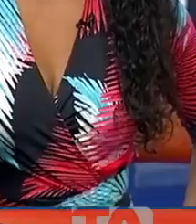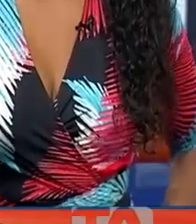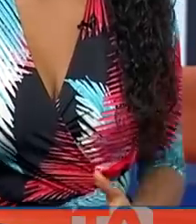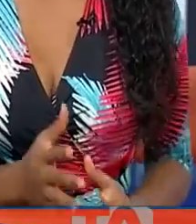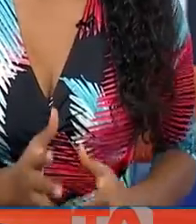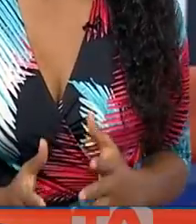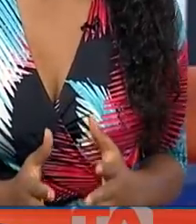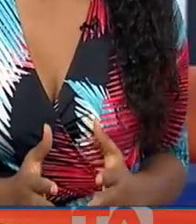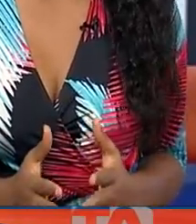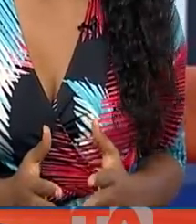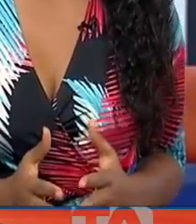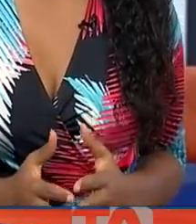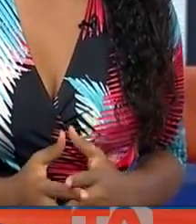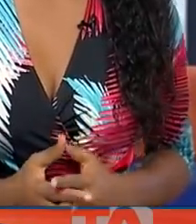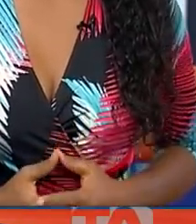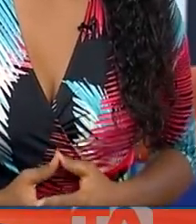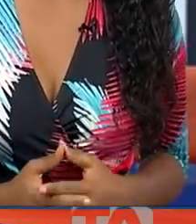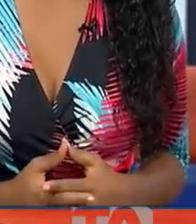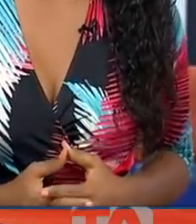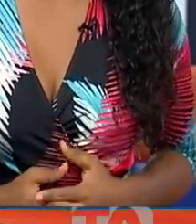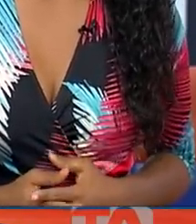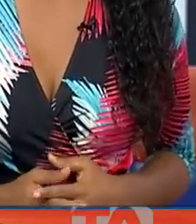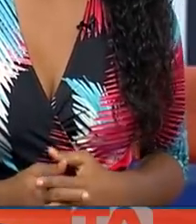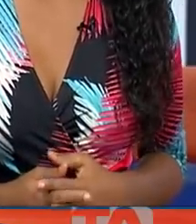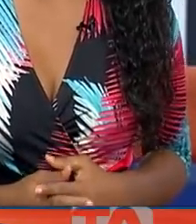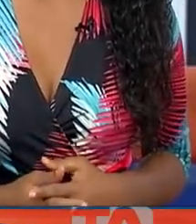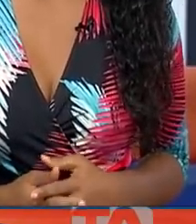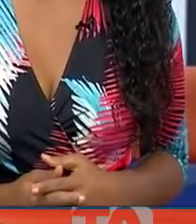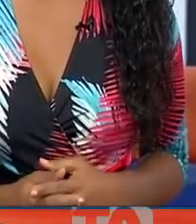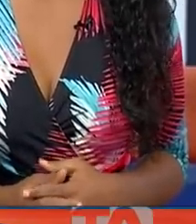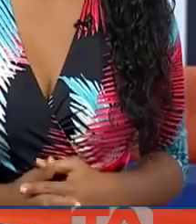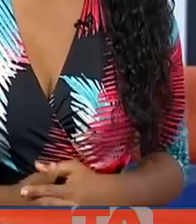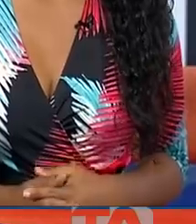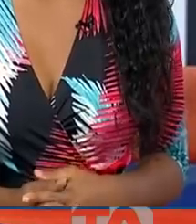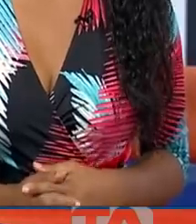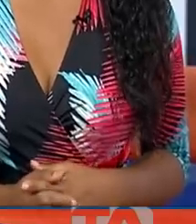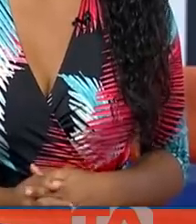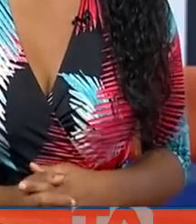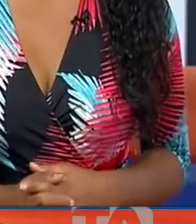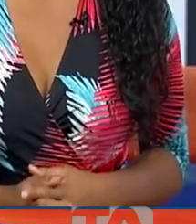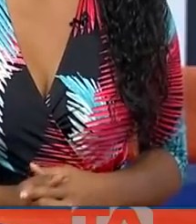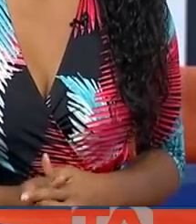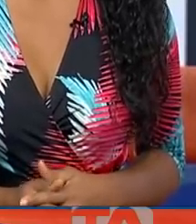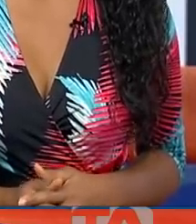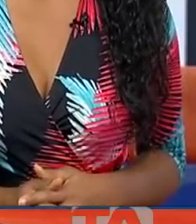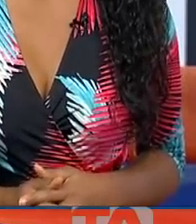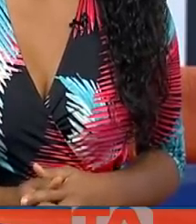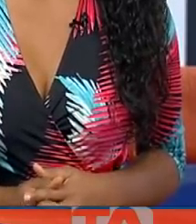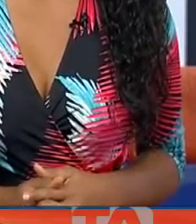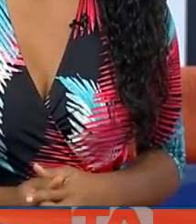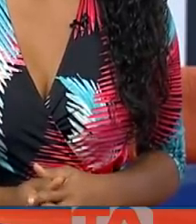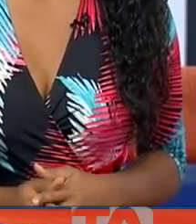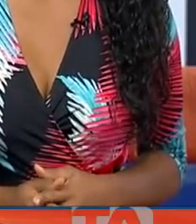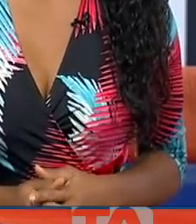vuelta electoral, ya que todavía no termina el 100% del escrutinio. Bueno, esperemos que esto se pueda aclarar lo más rápido